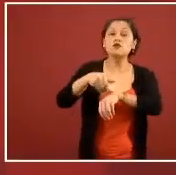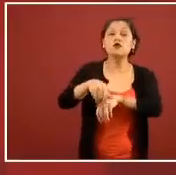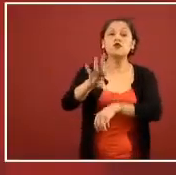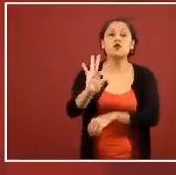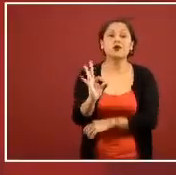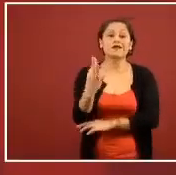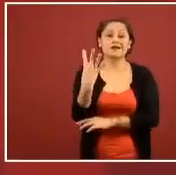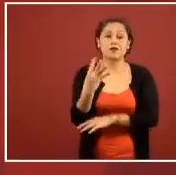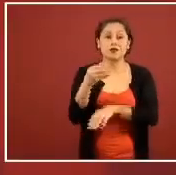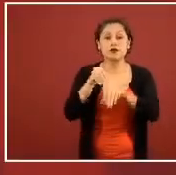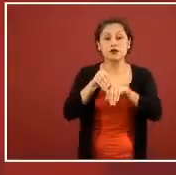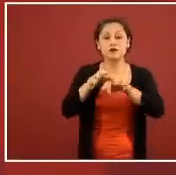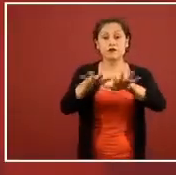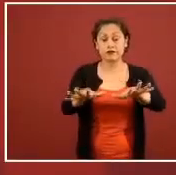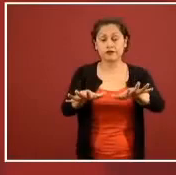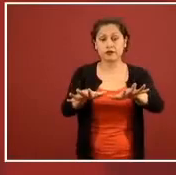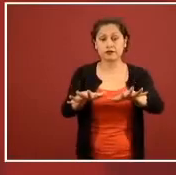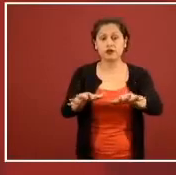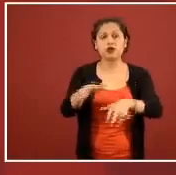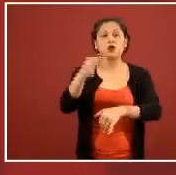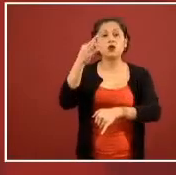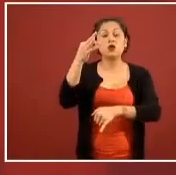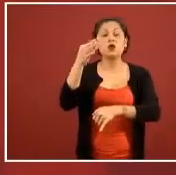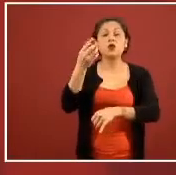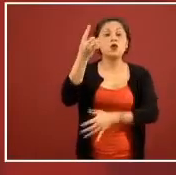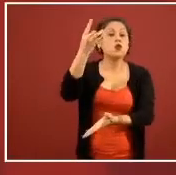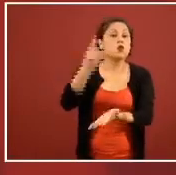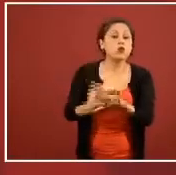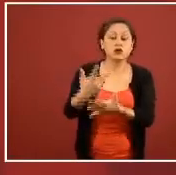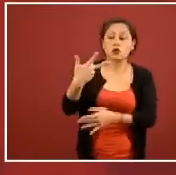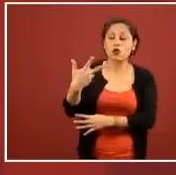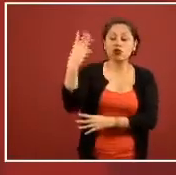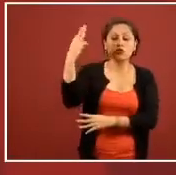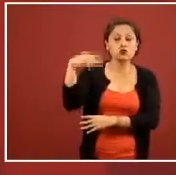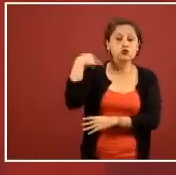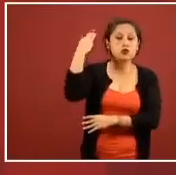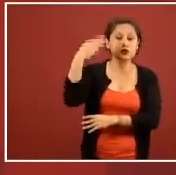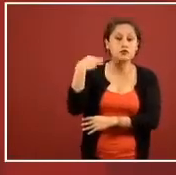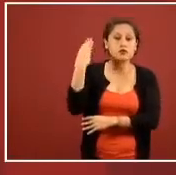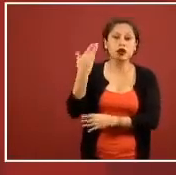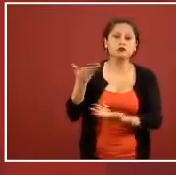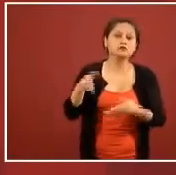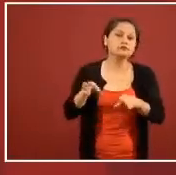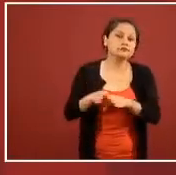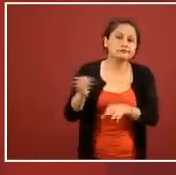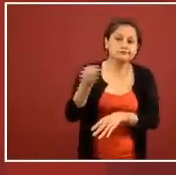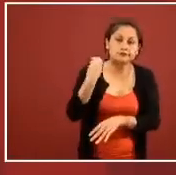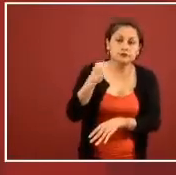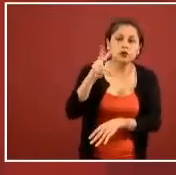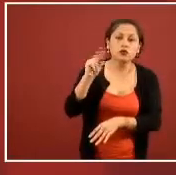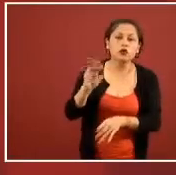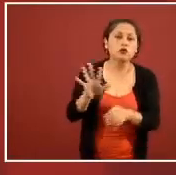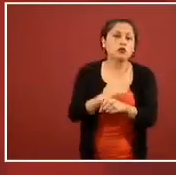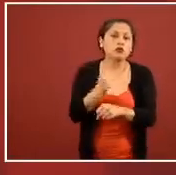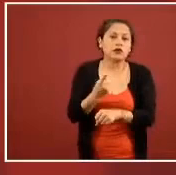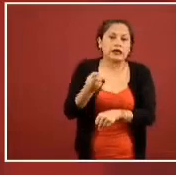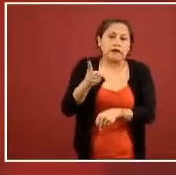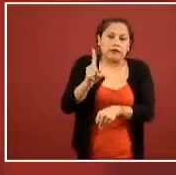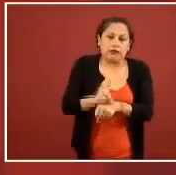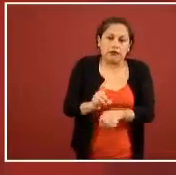información. Solamente el 8 de marzo no la tuvimos, que fue el Día Internacional de la Mujer, no por ello, sino porque fue un